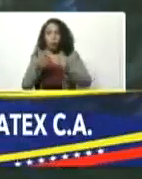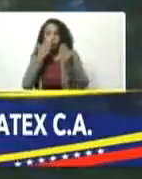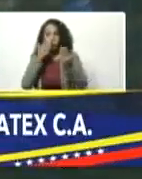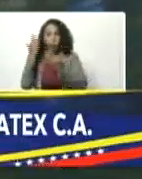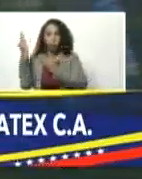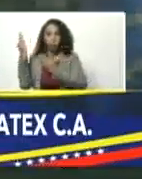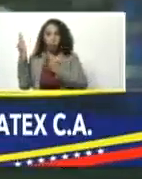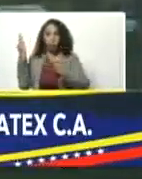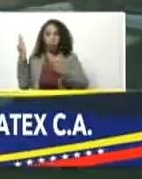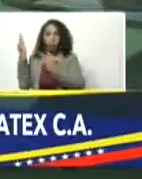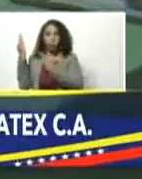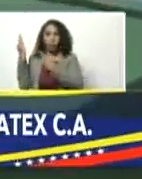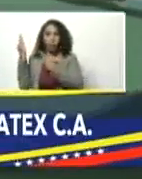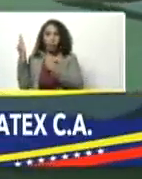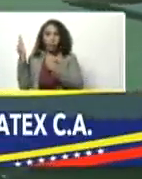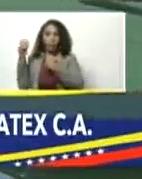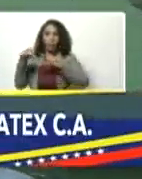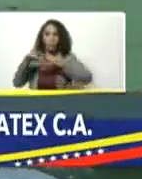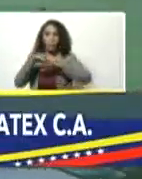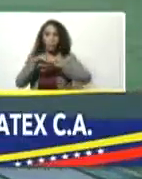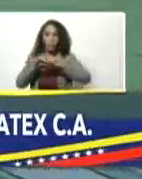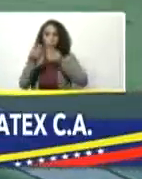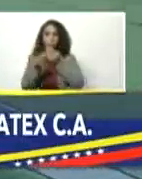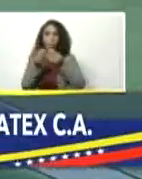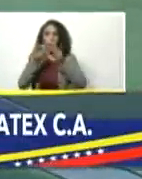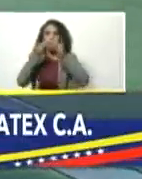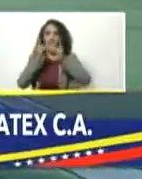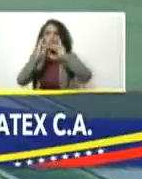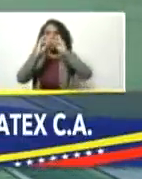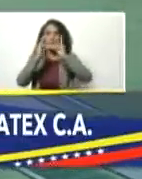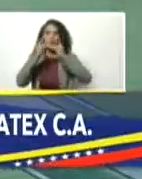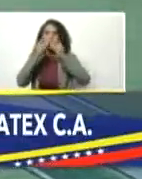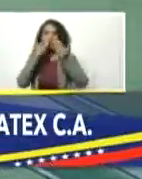tiene una hamaca matrimonial con calidad exportación,